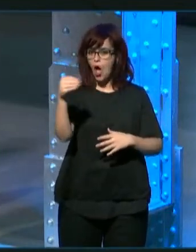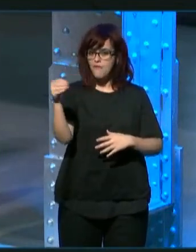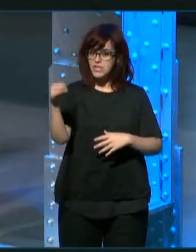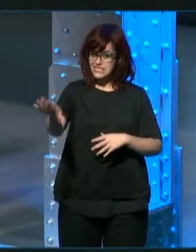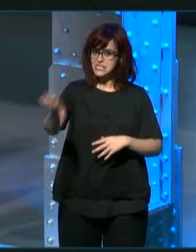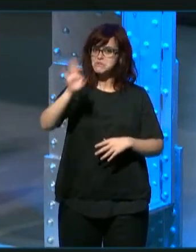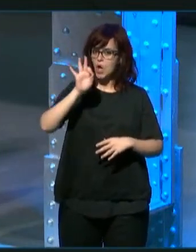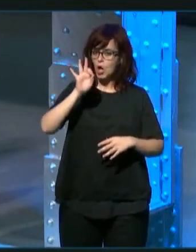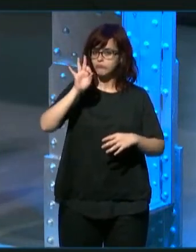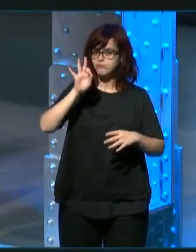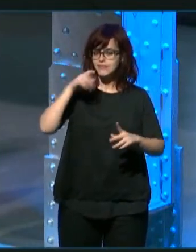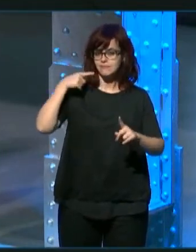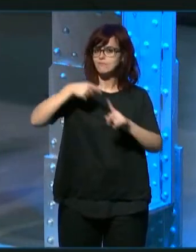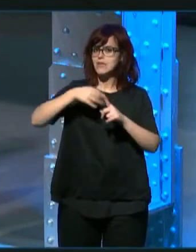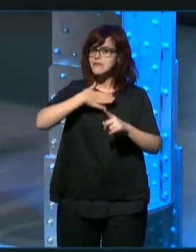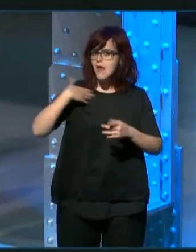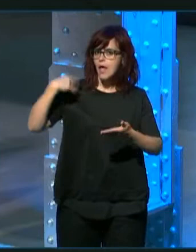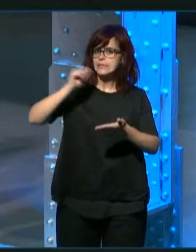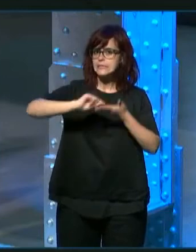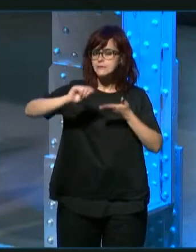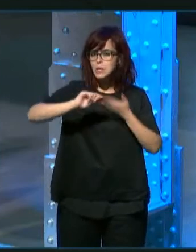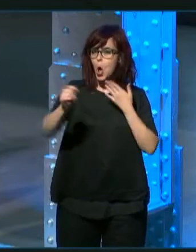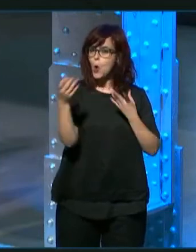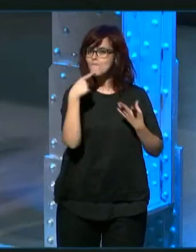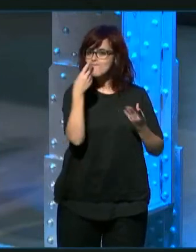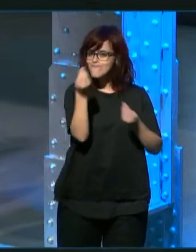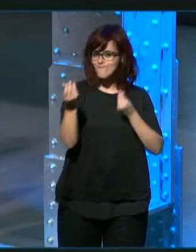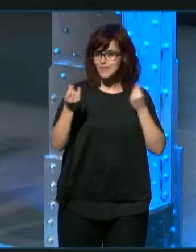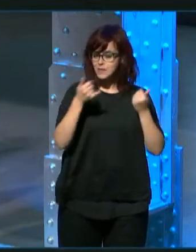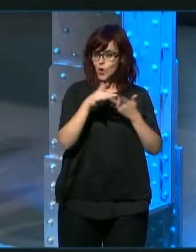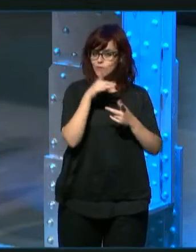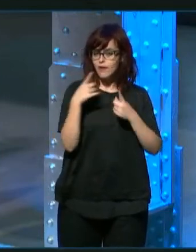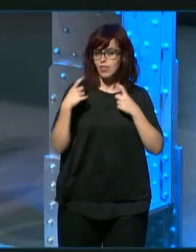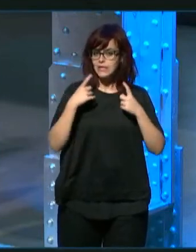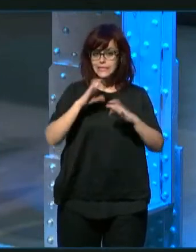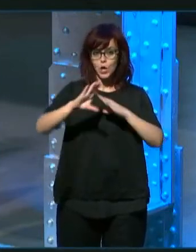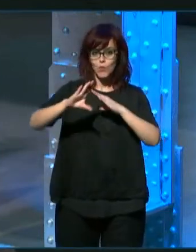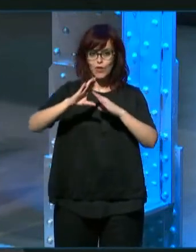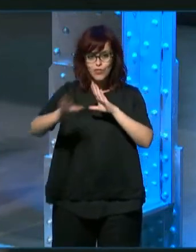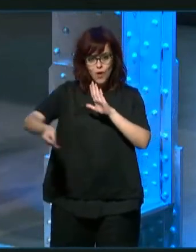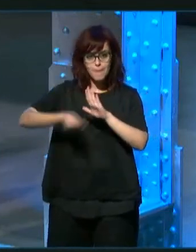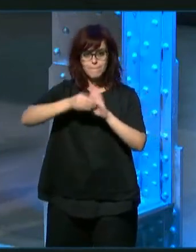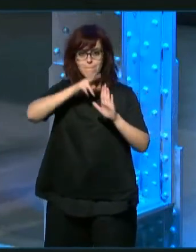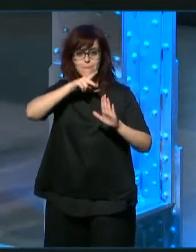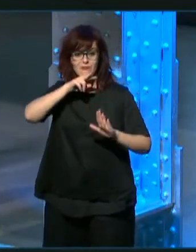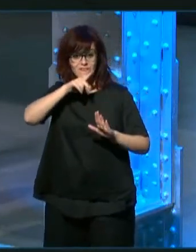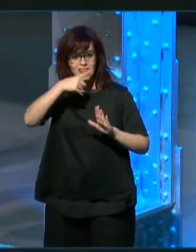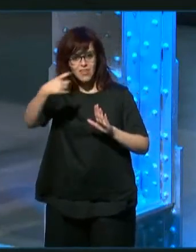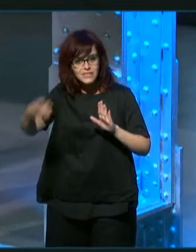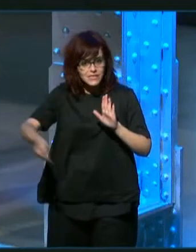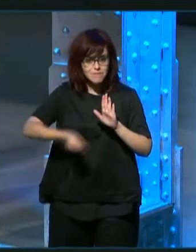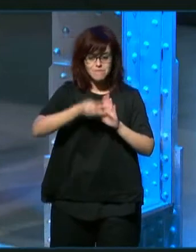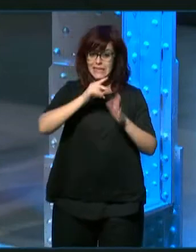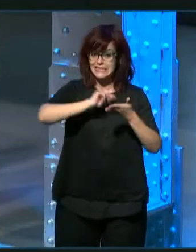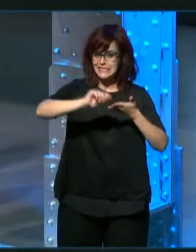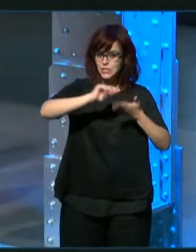que se quiere dedicar a eso o nota esta insuficiencia de la comunicación verbal y trata de